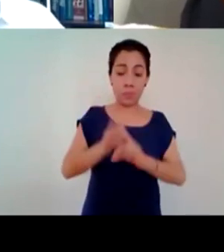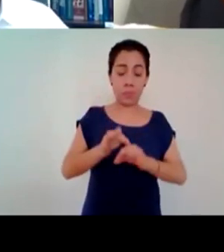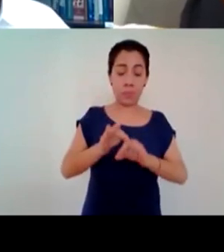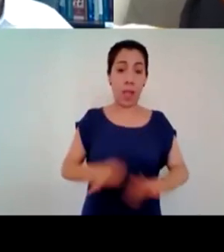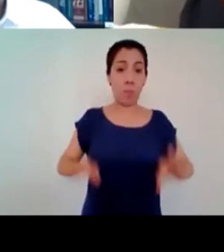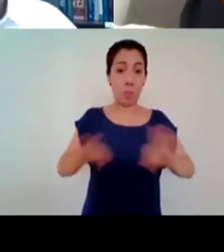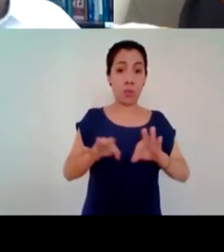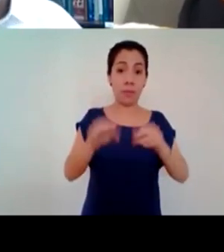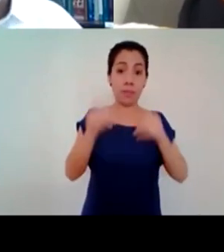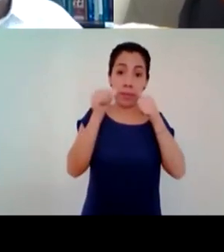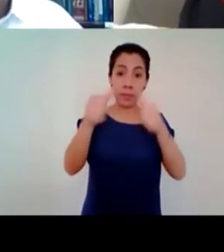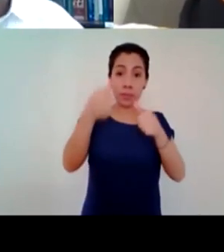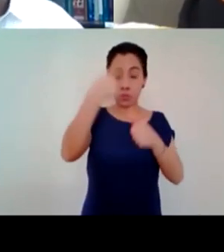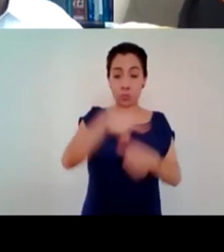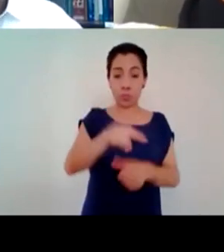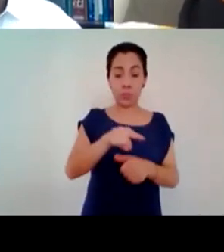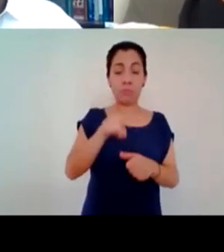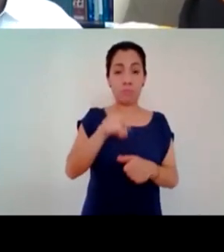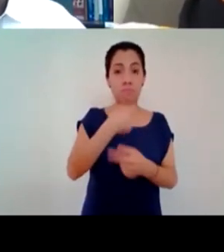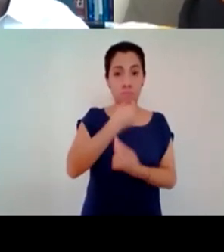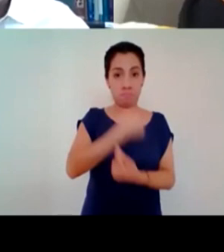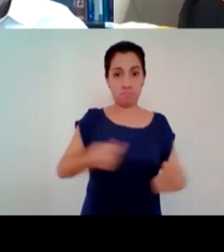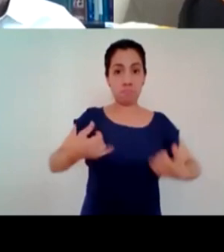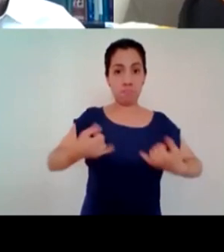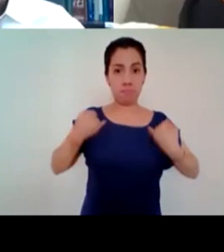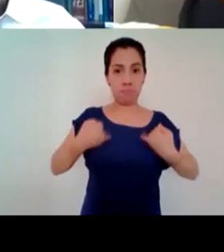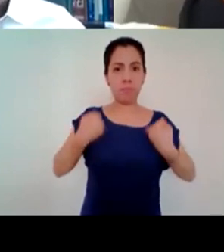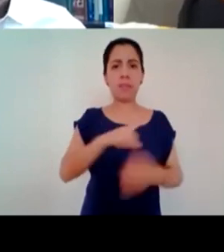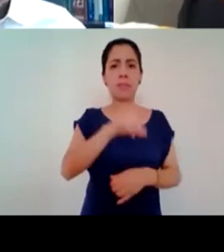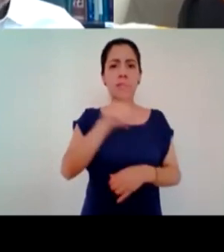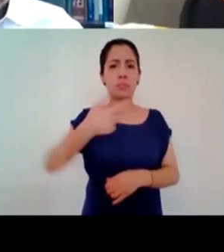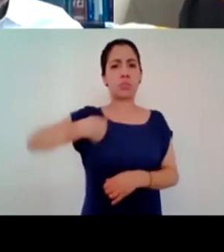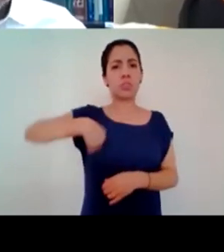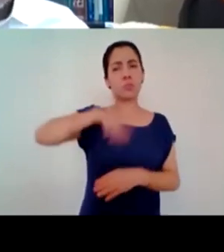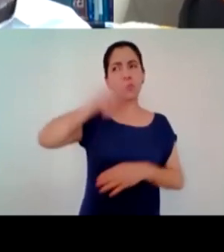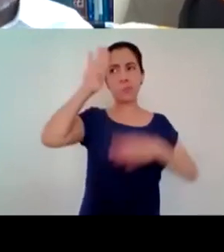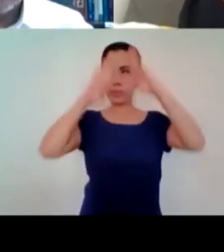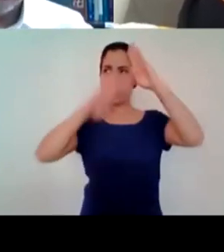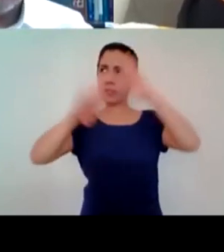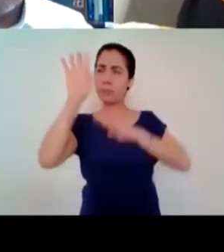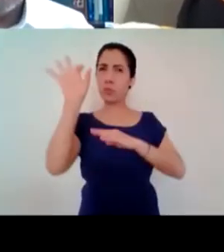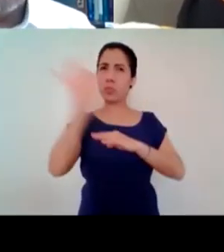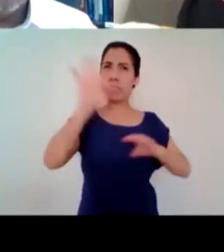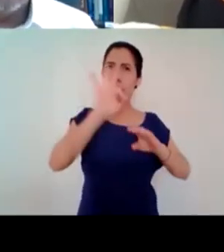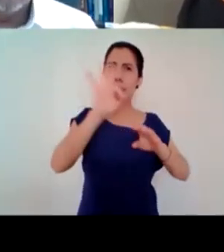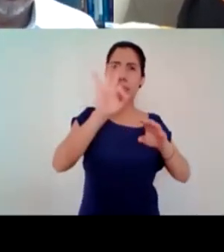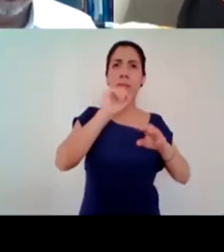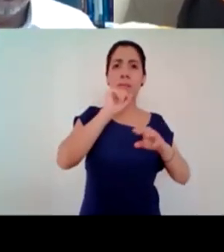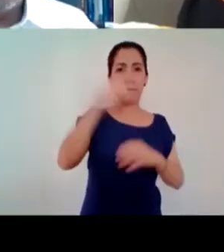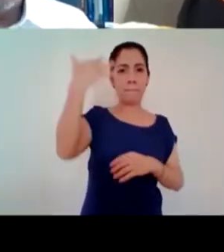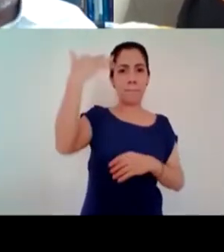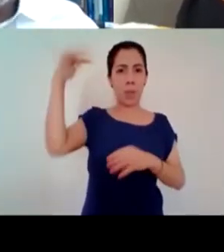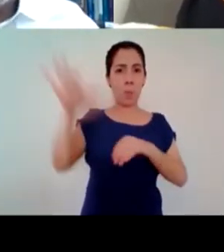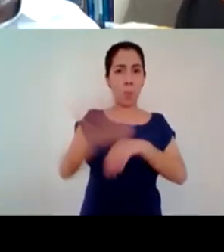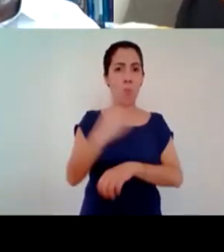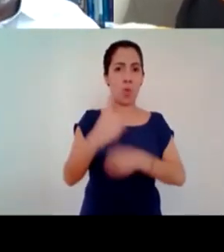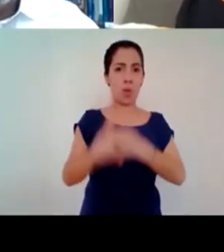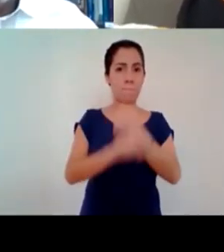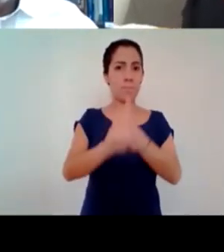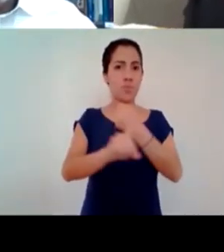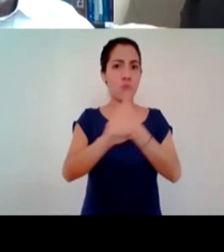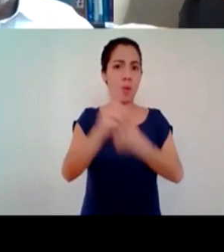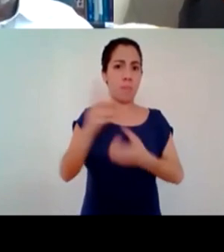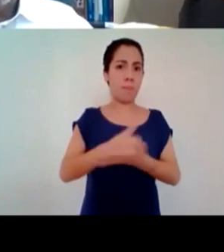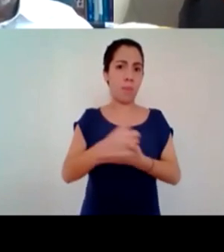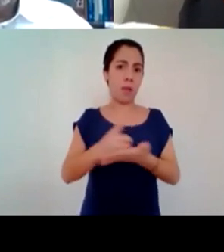al futuro. Al final decidimos hacerlo más extensivo, porque también he de decir que el problema de las drogas pues está presente en